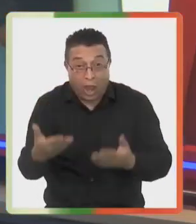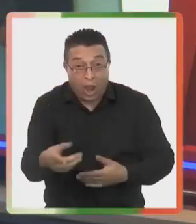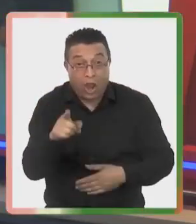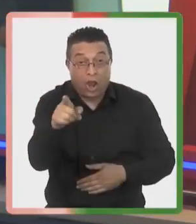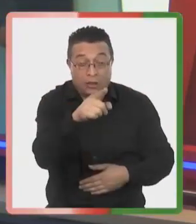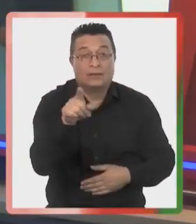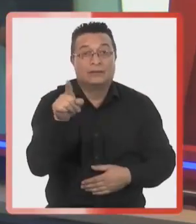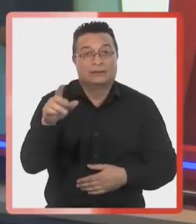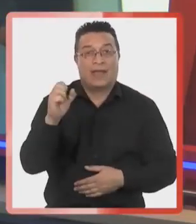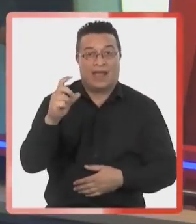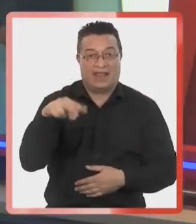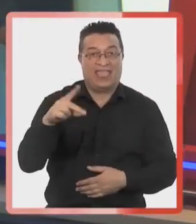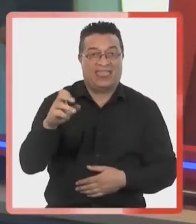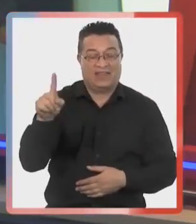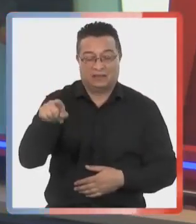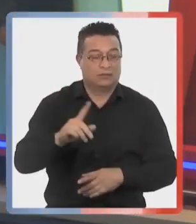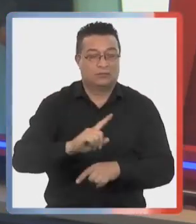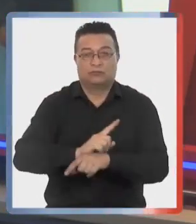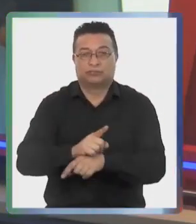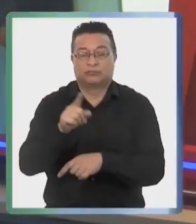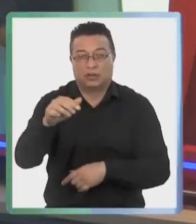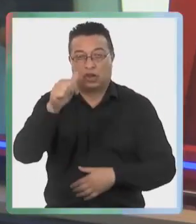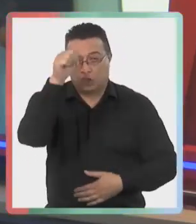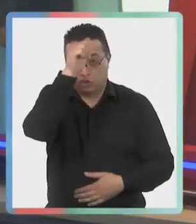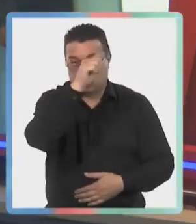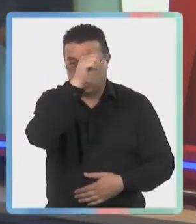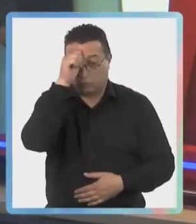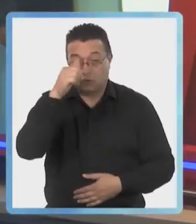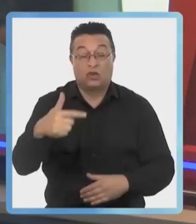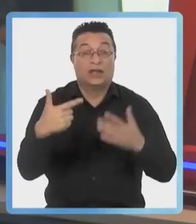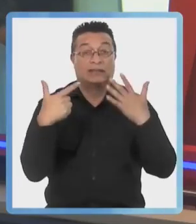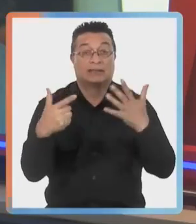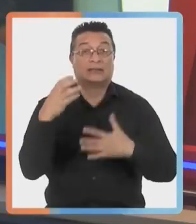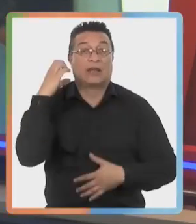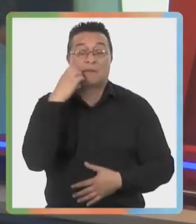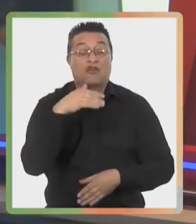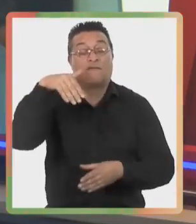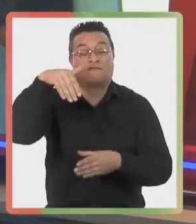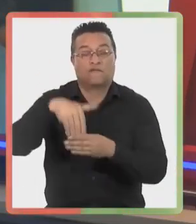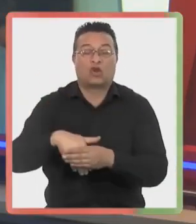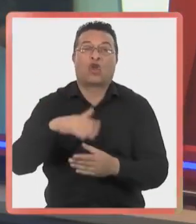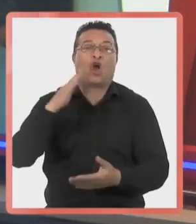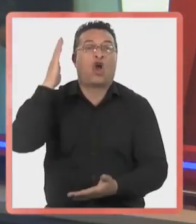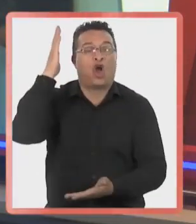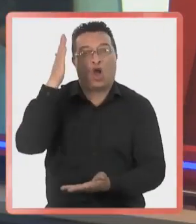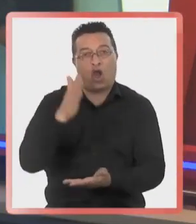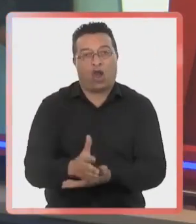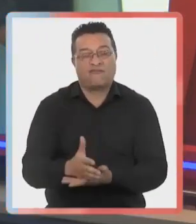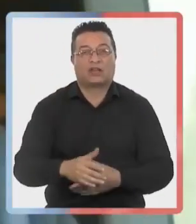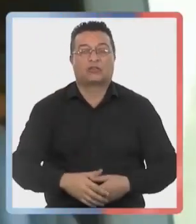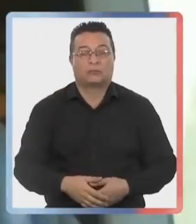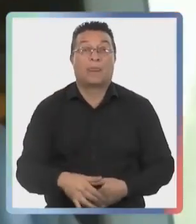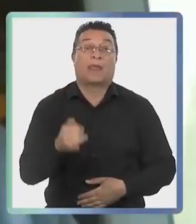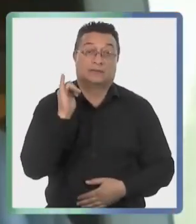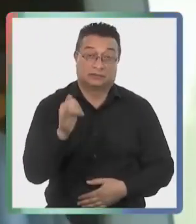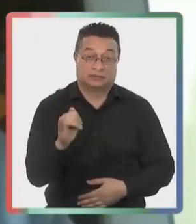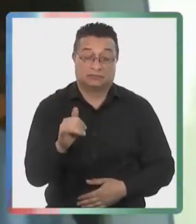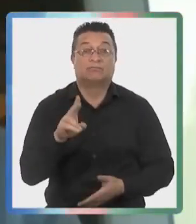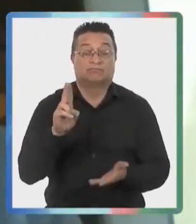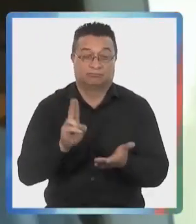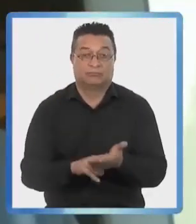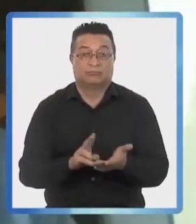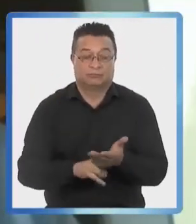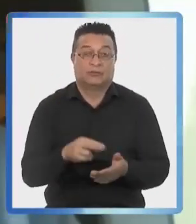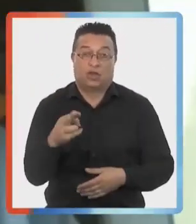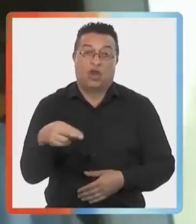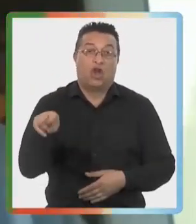queremos decirle, Andrés, así de entrada, que el domingo 7 de mayo el voto es obligatorio. Así es,